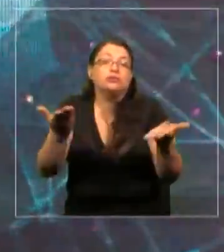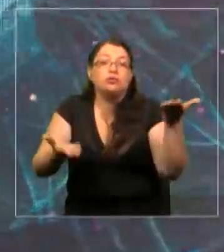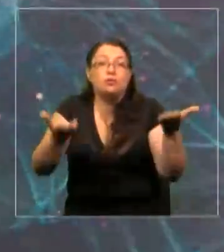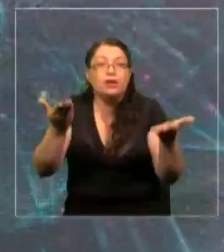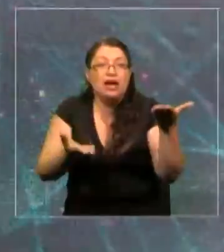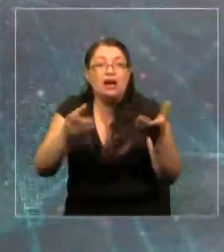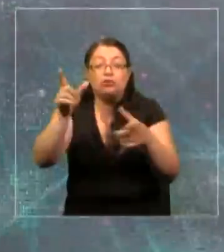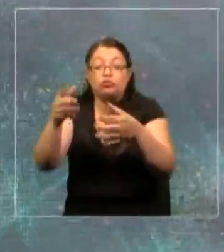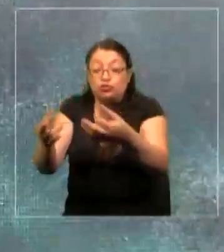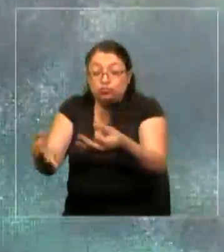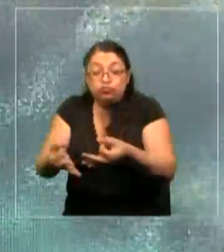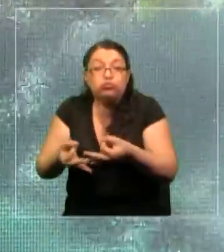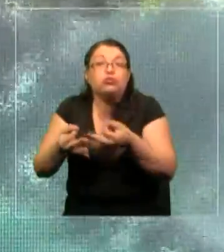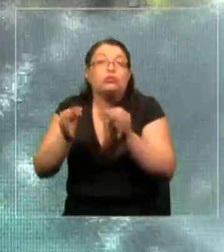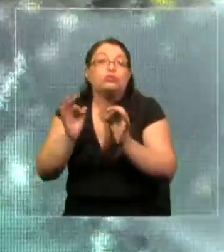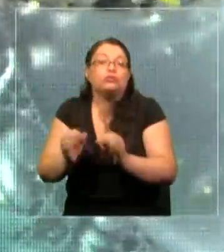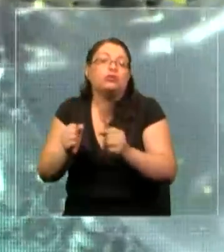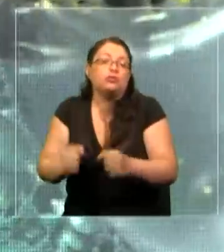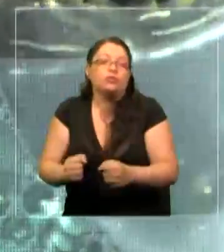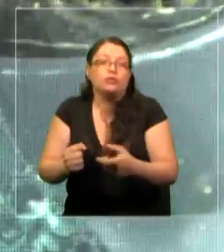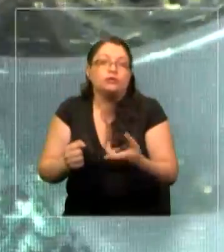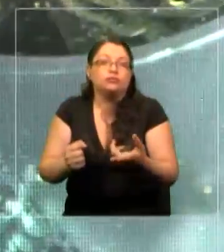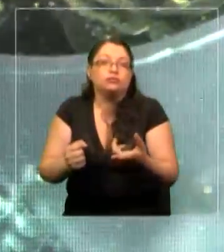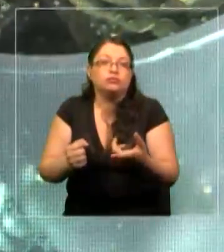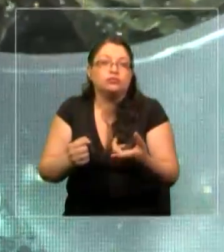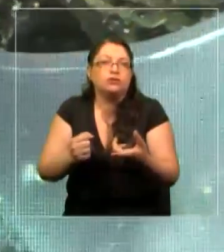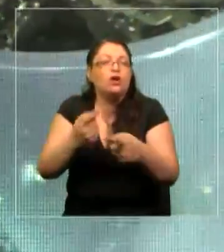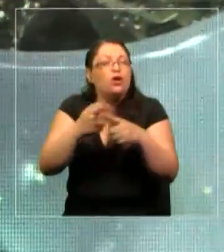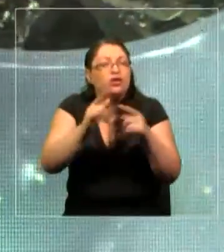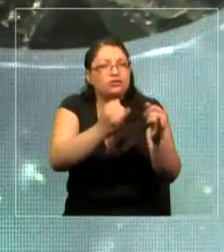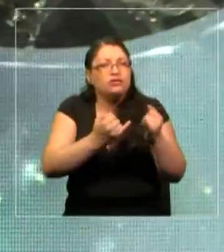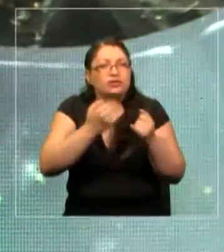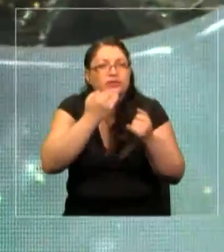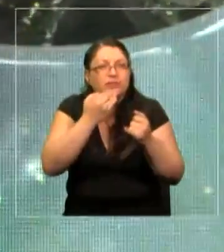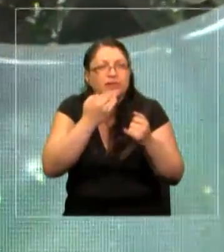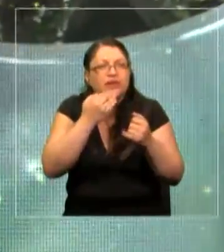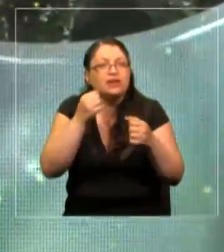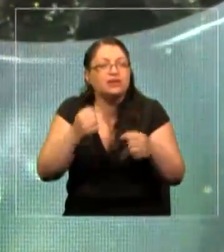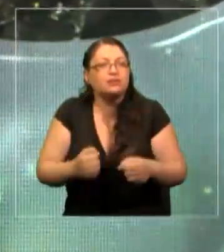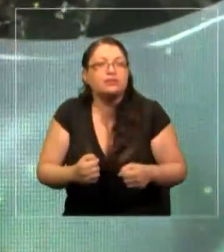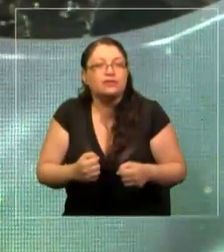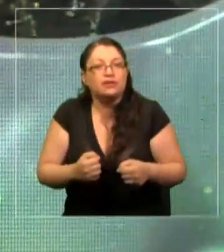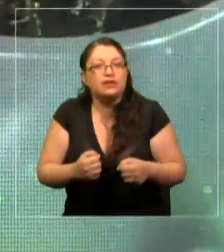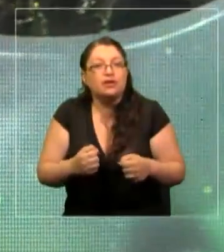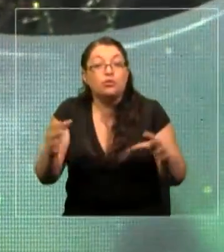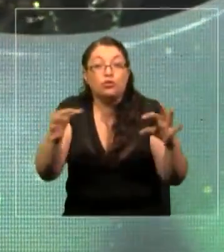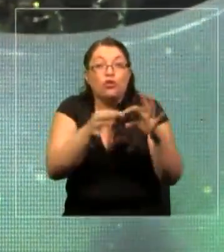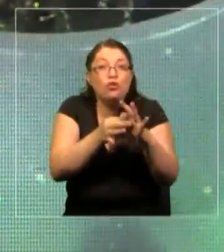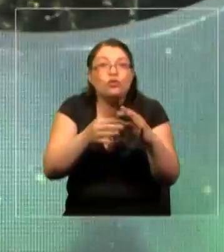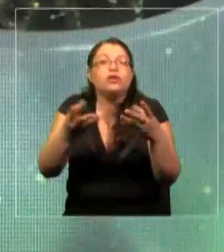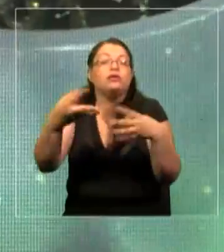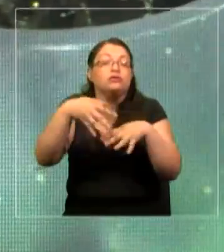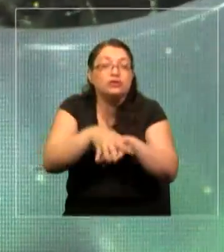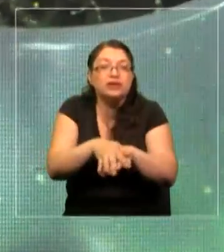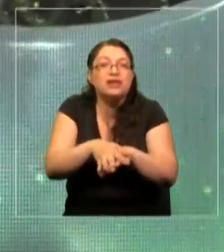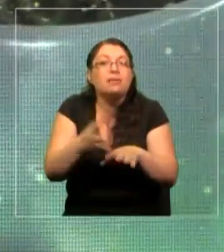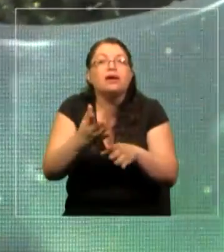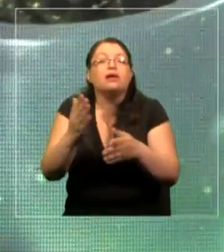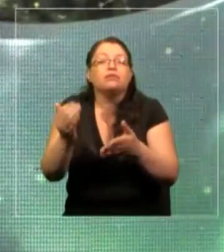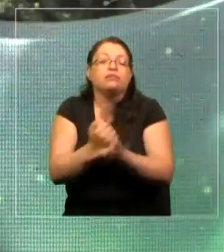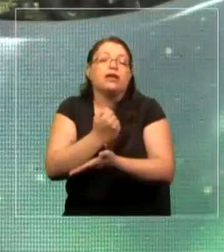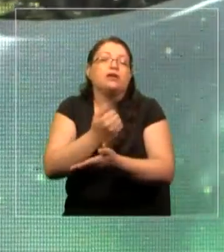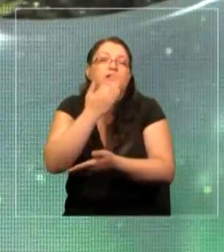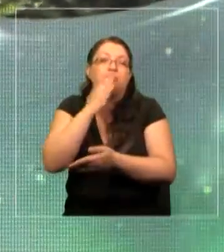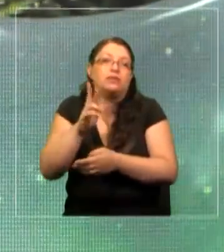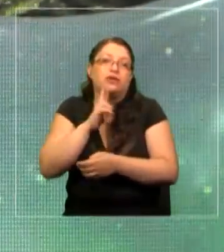de resultados posibles y otros tipos de datos posibles que vamos a conectar e integrar para llegar a la mejor decisión